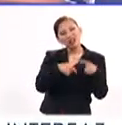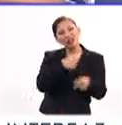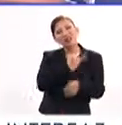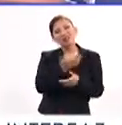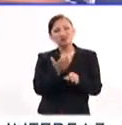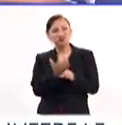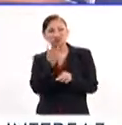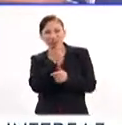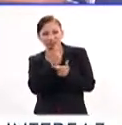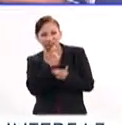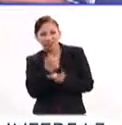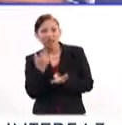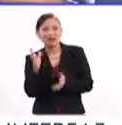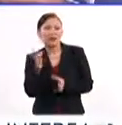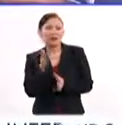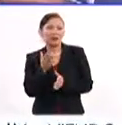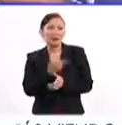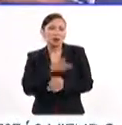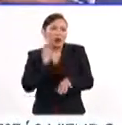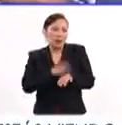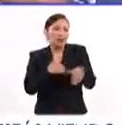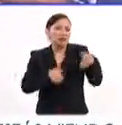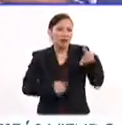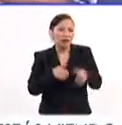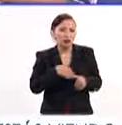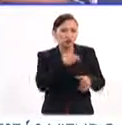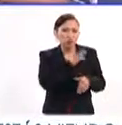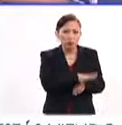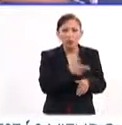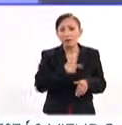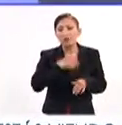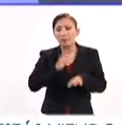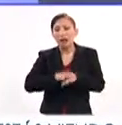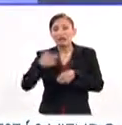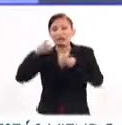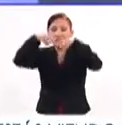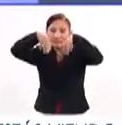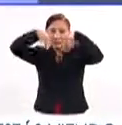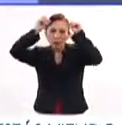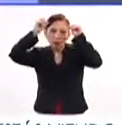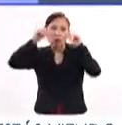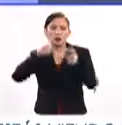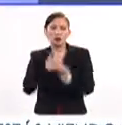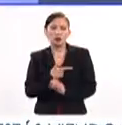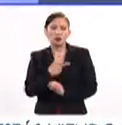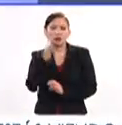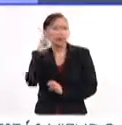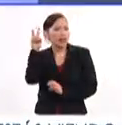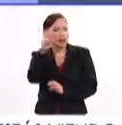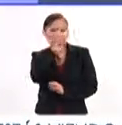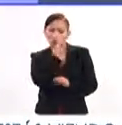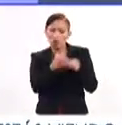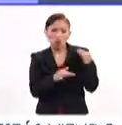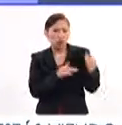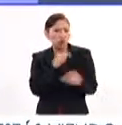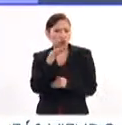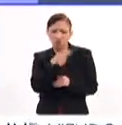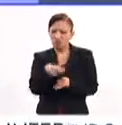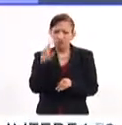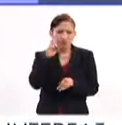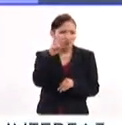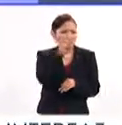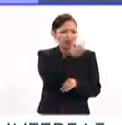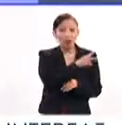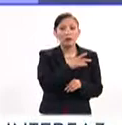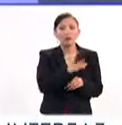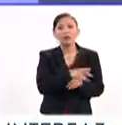más, aparte del teatro mucho, me gusta el circo, por ejemplo. Claro. Vean todo, porque además